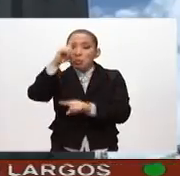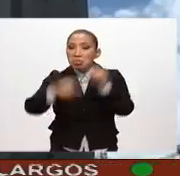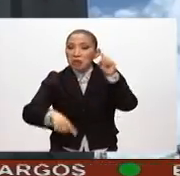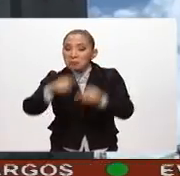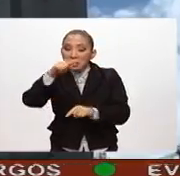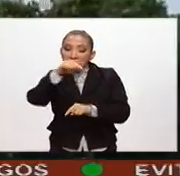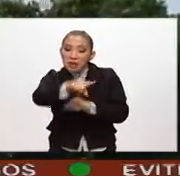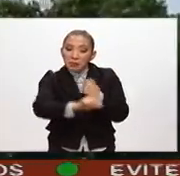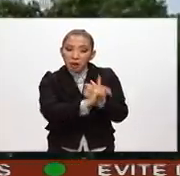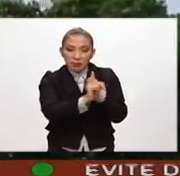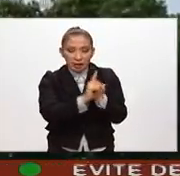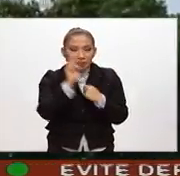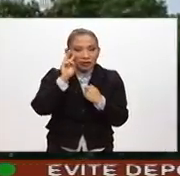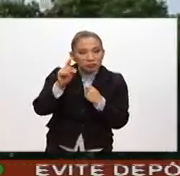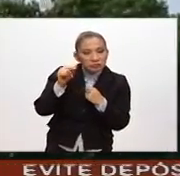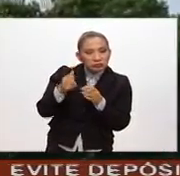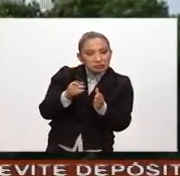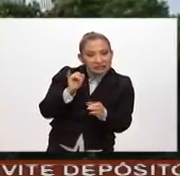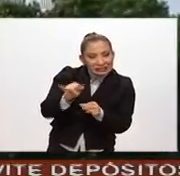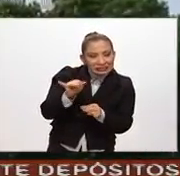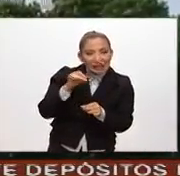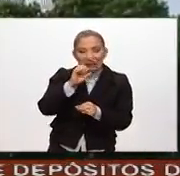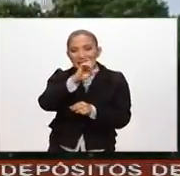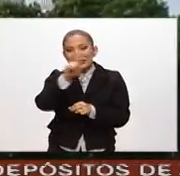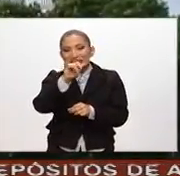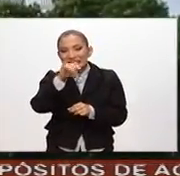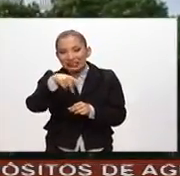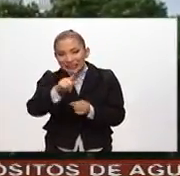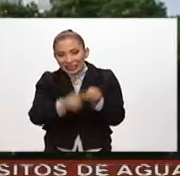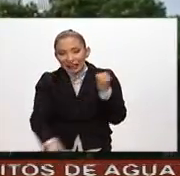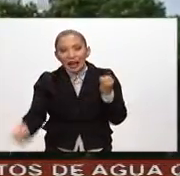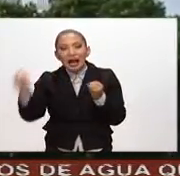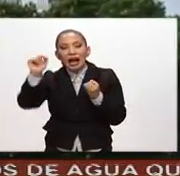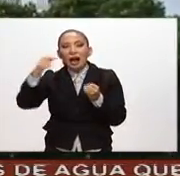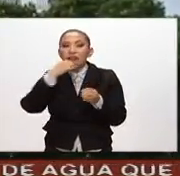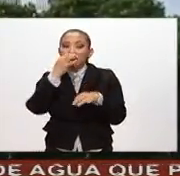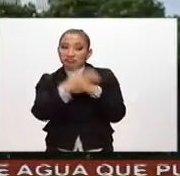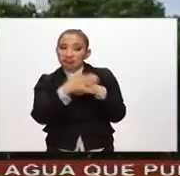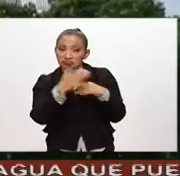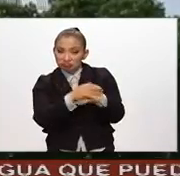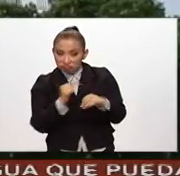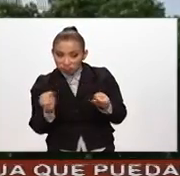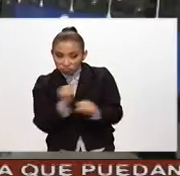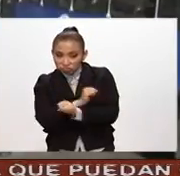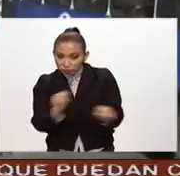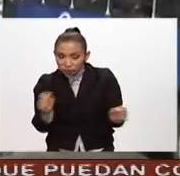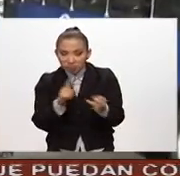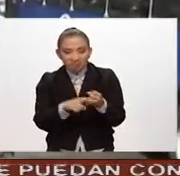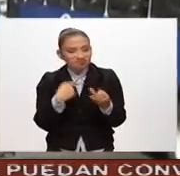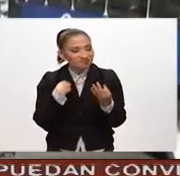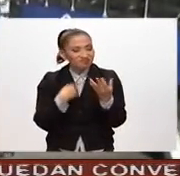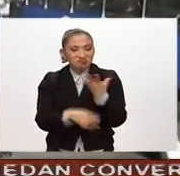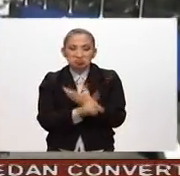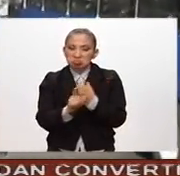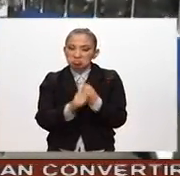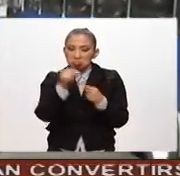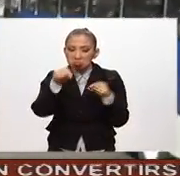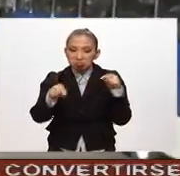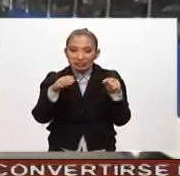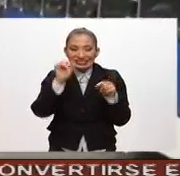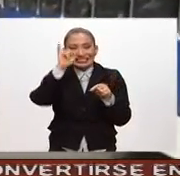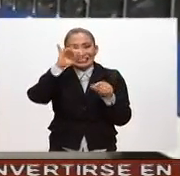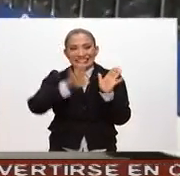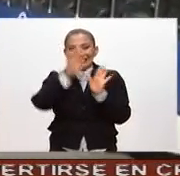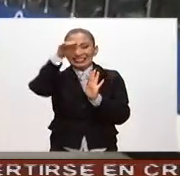las problemáticas que se han ido presentando, el Zika, las amenazas de ataques terroristas, etcétera. Pero en las